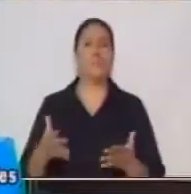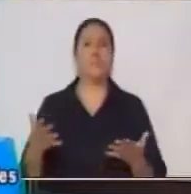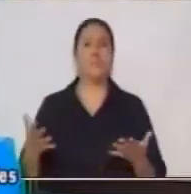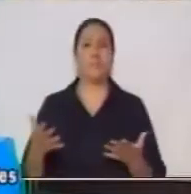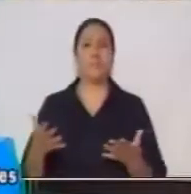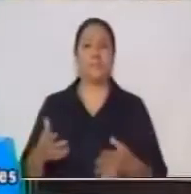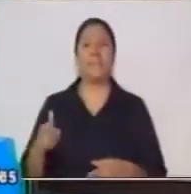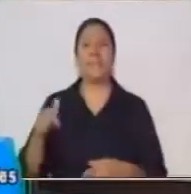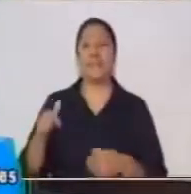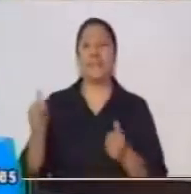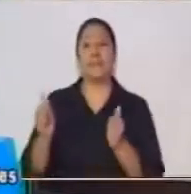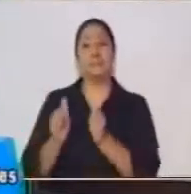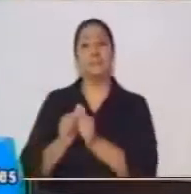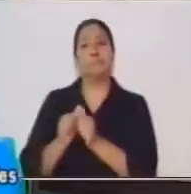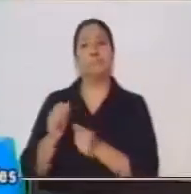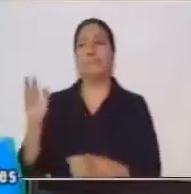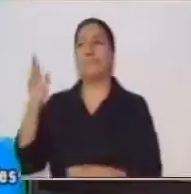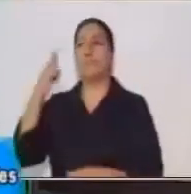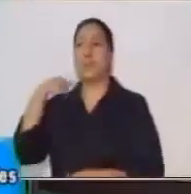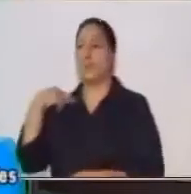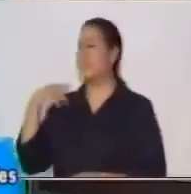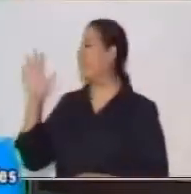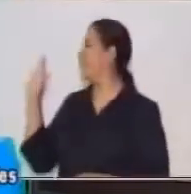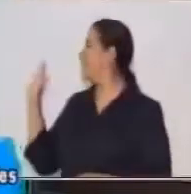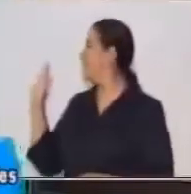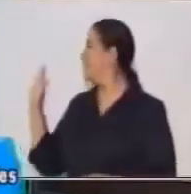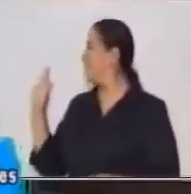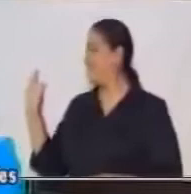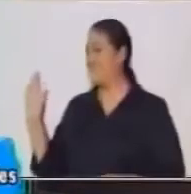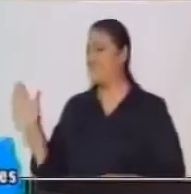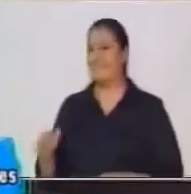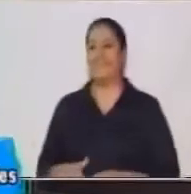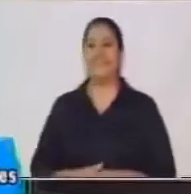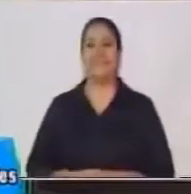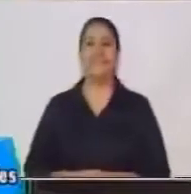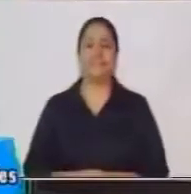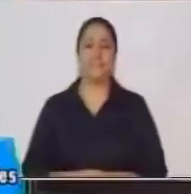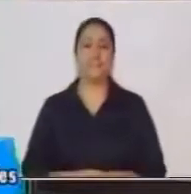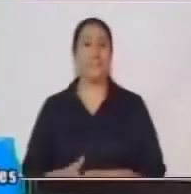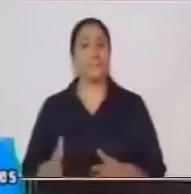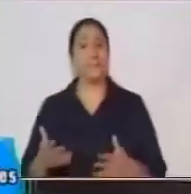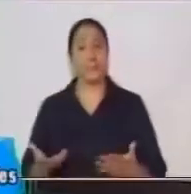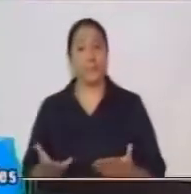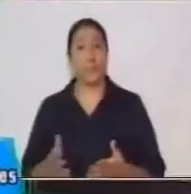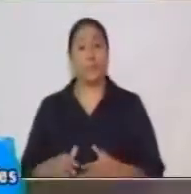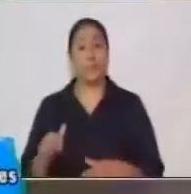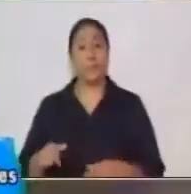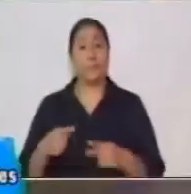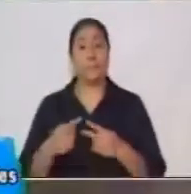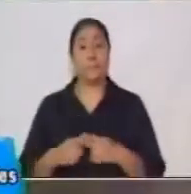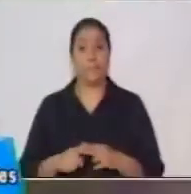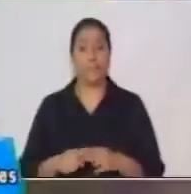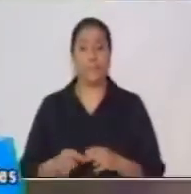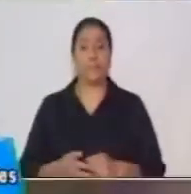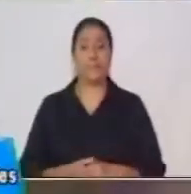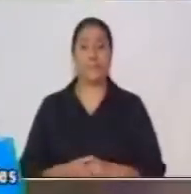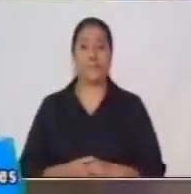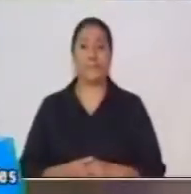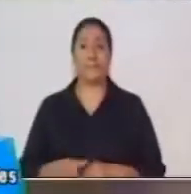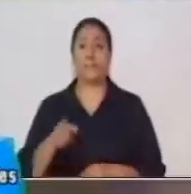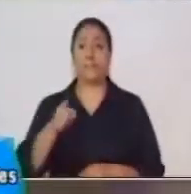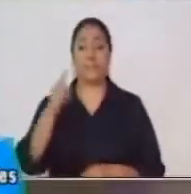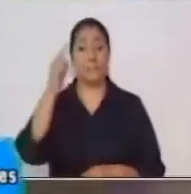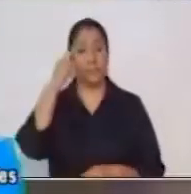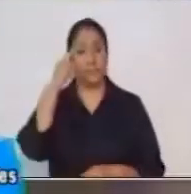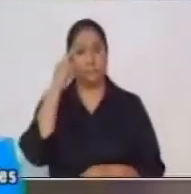nos acompaña Ruth en el lenguaje de señas. Hola, Ruth. Bueno, damos inicio. Te